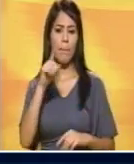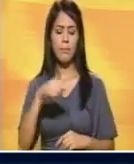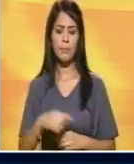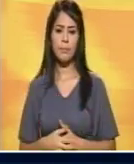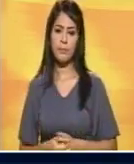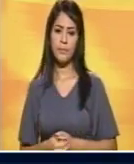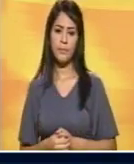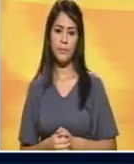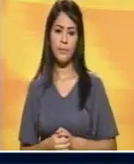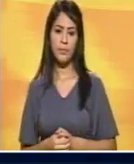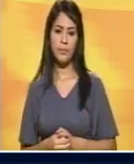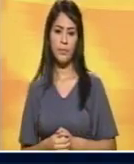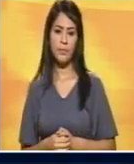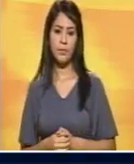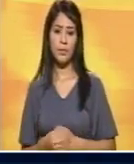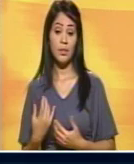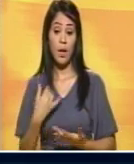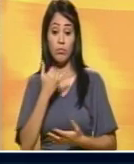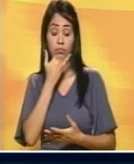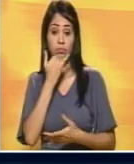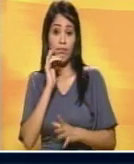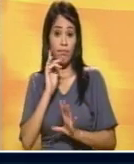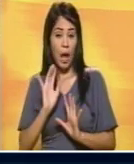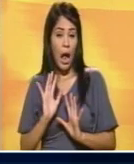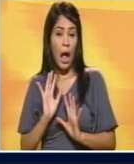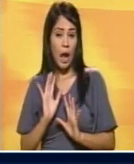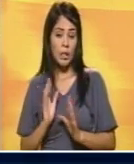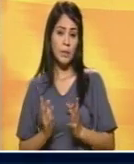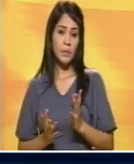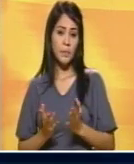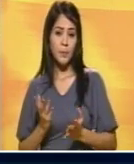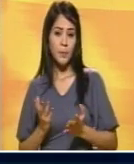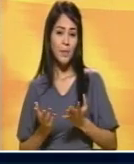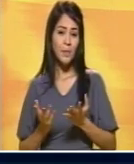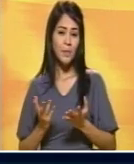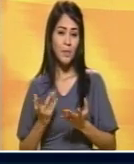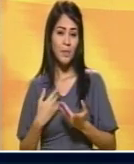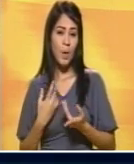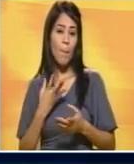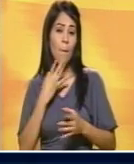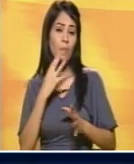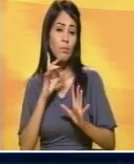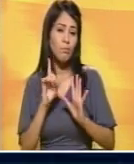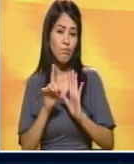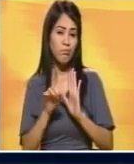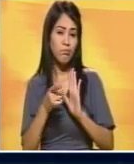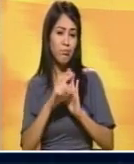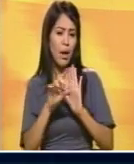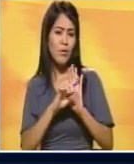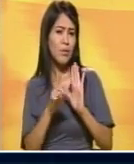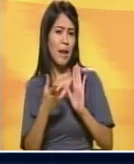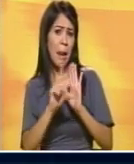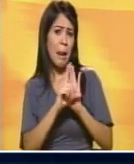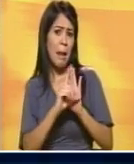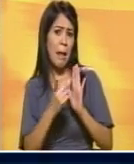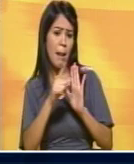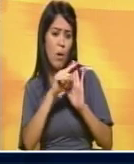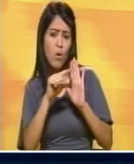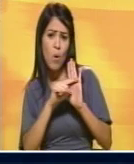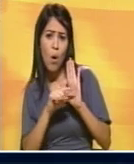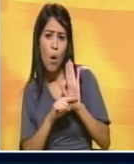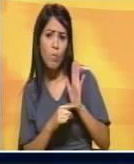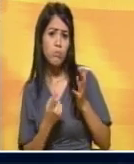donde efectivamente si hay errores, si se incumplen normas legales